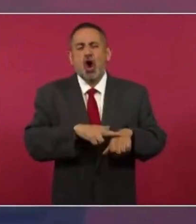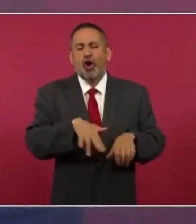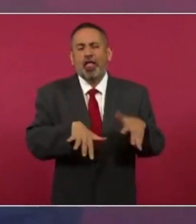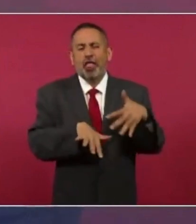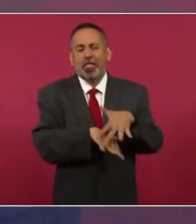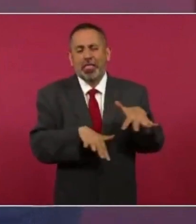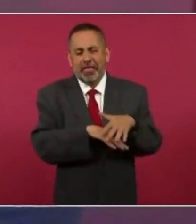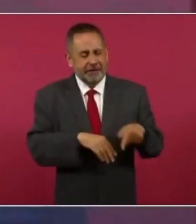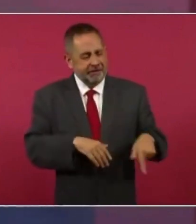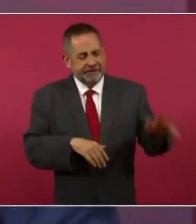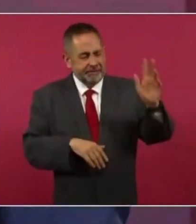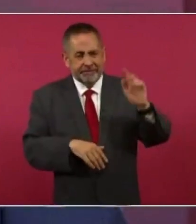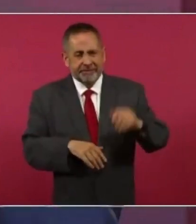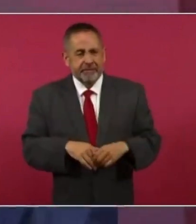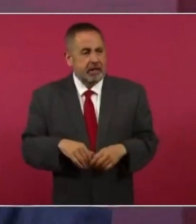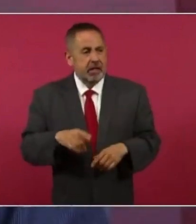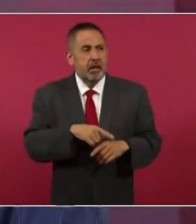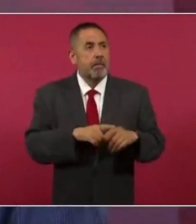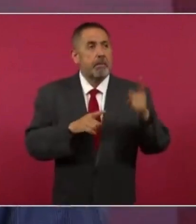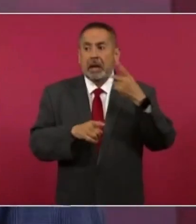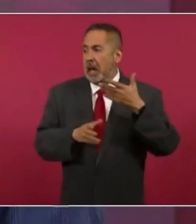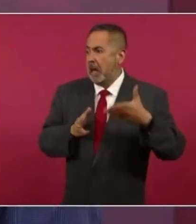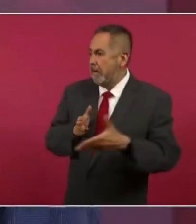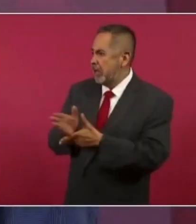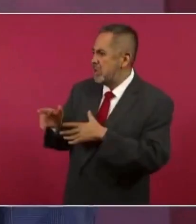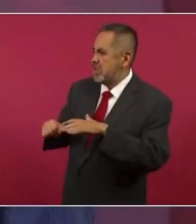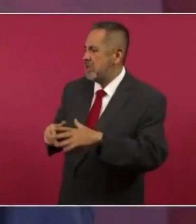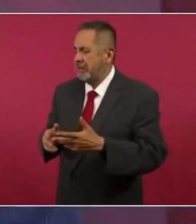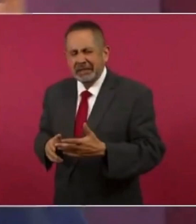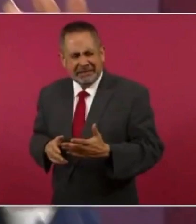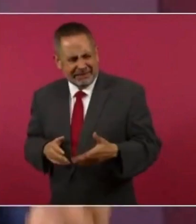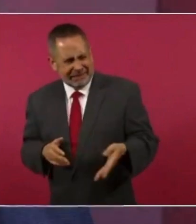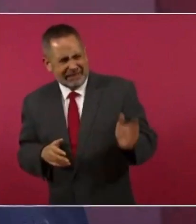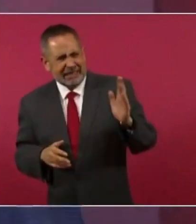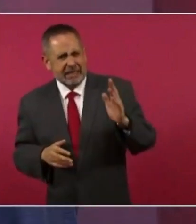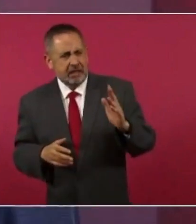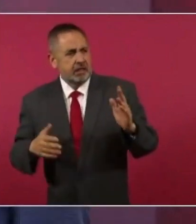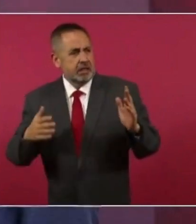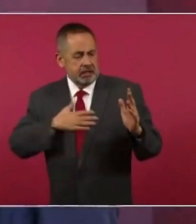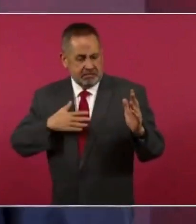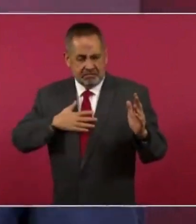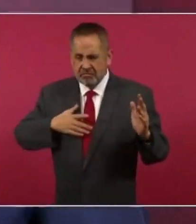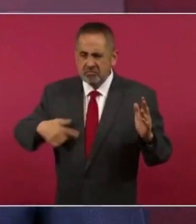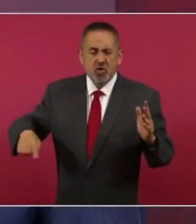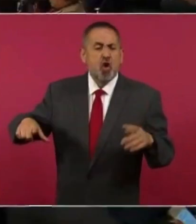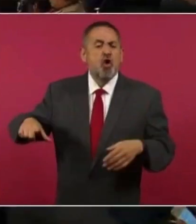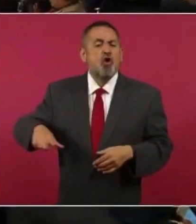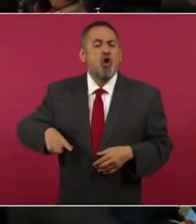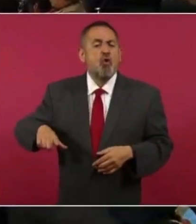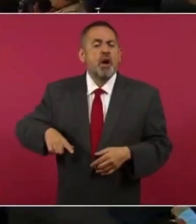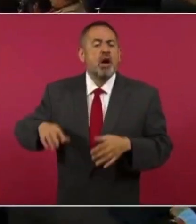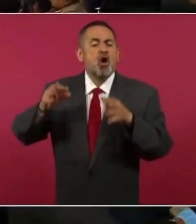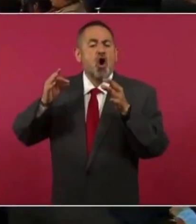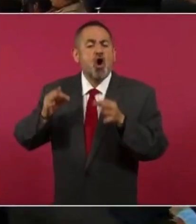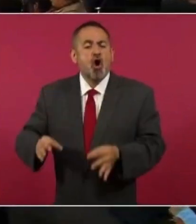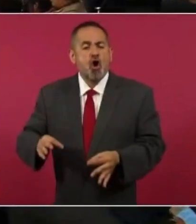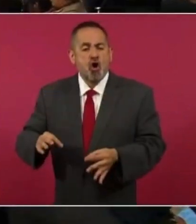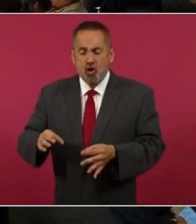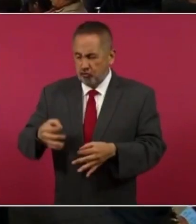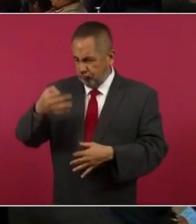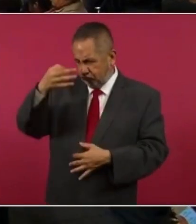y de intervencionismo, porque nosotros representamos un gobierno